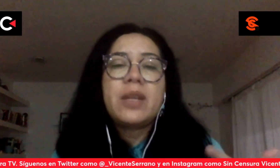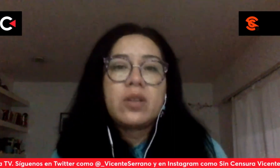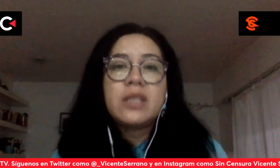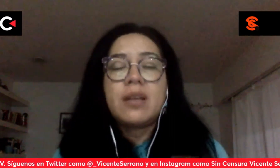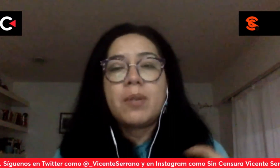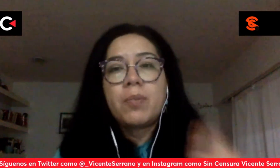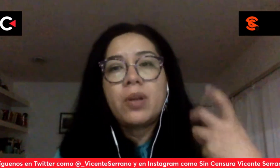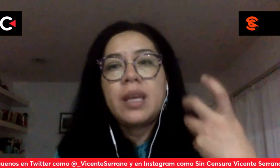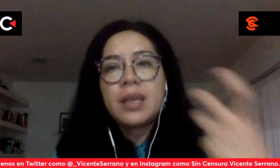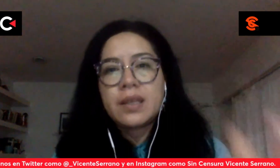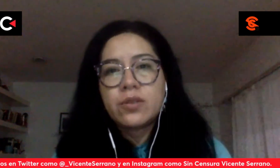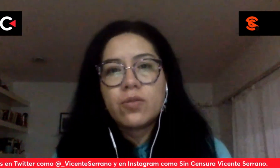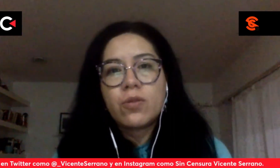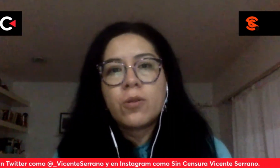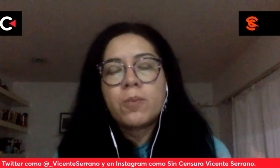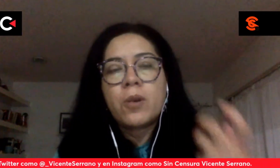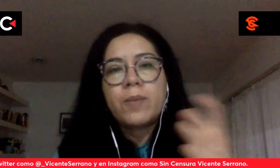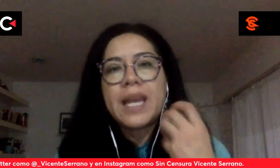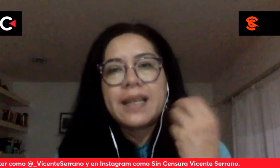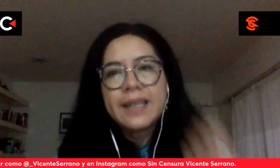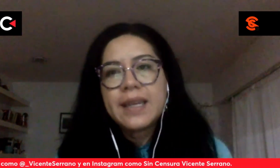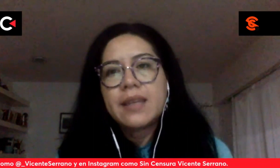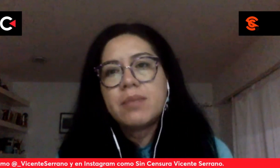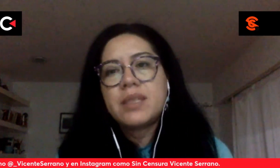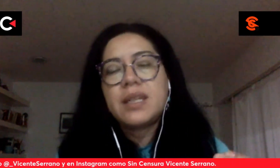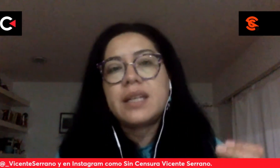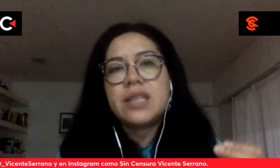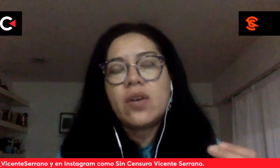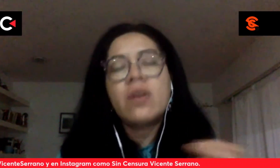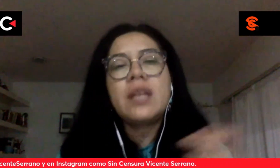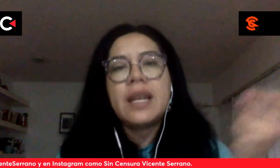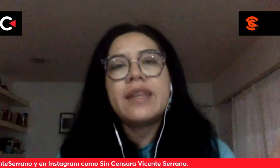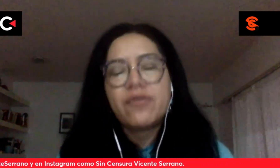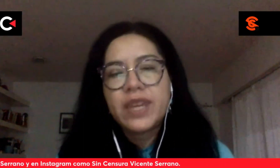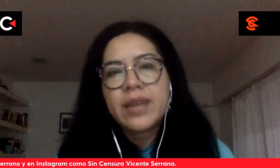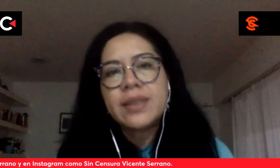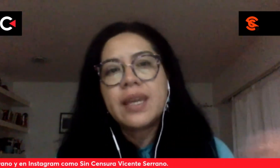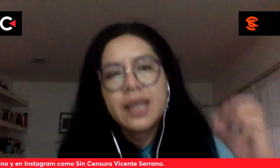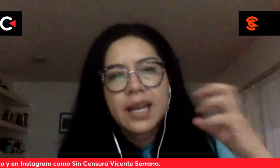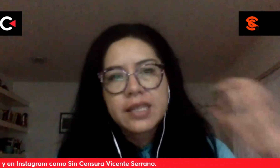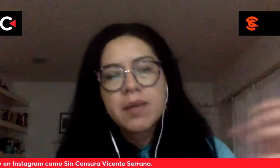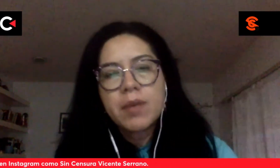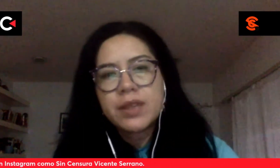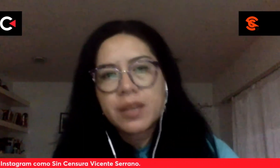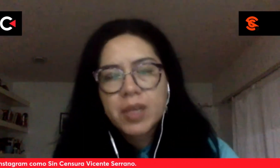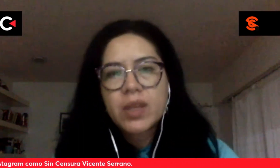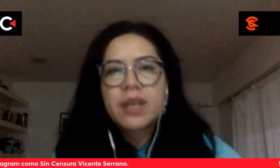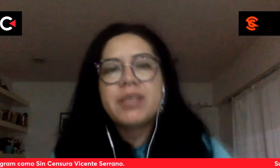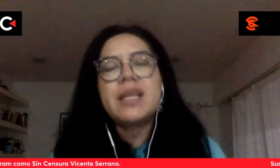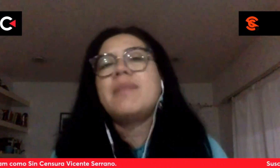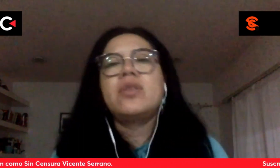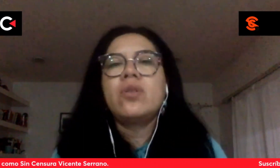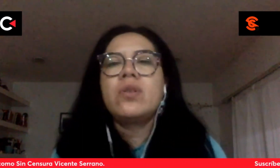el periodista propone su propia línea de investigación y la defiende y la lleva a buen término